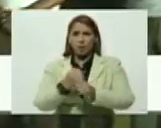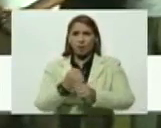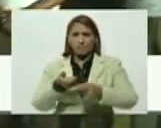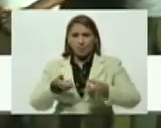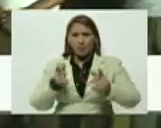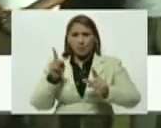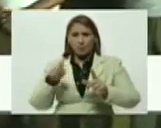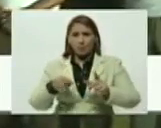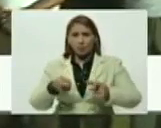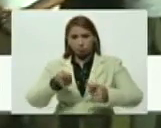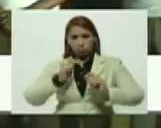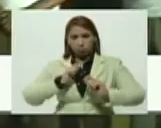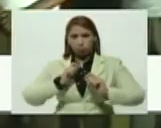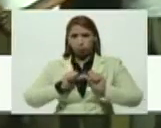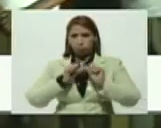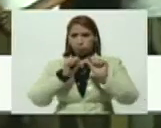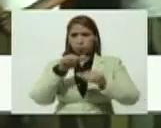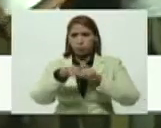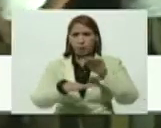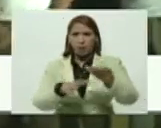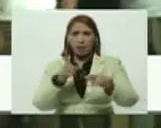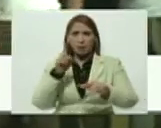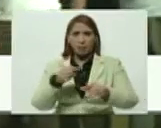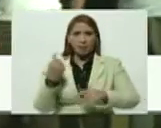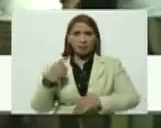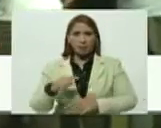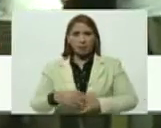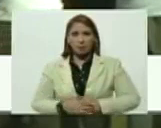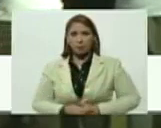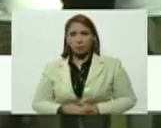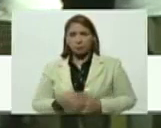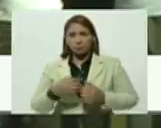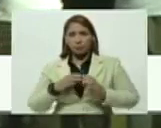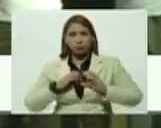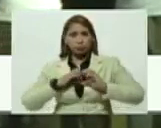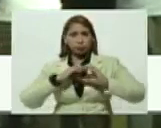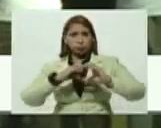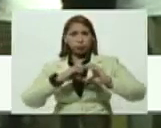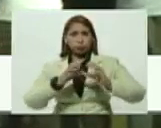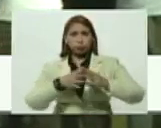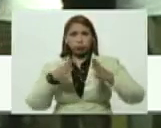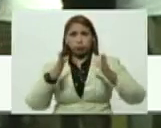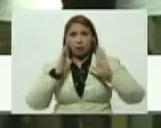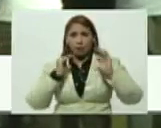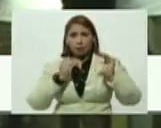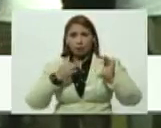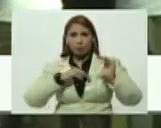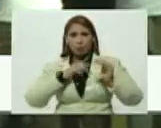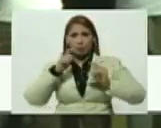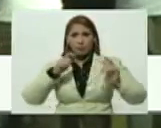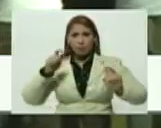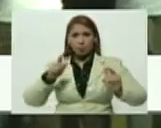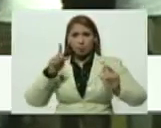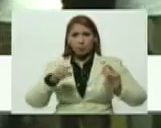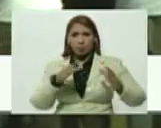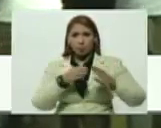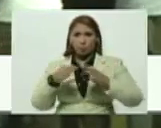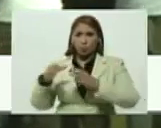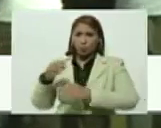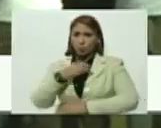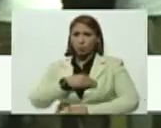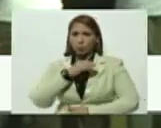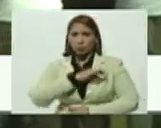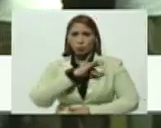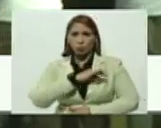por supuesto, presidente, seguir adelante y, por supuesto, tener ese corazón grande para amar, atender a nuestra gente. Todas las organizaciones, las misiones